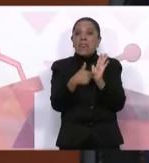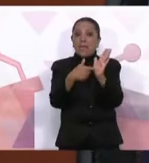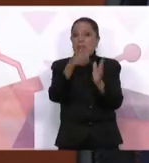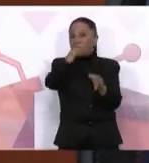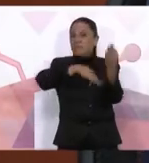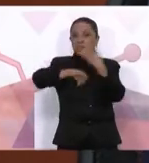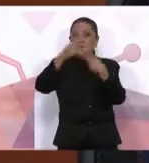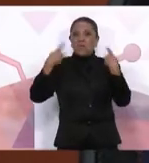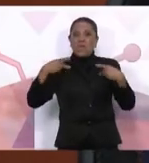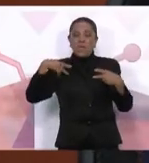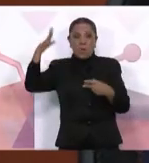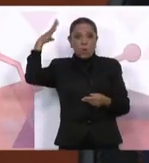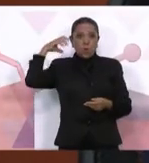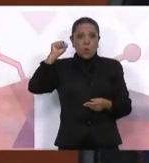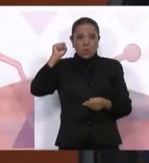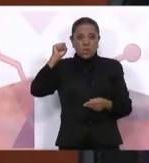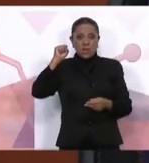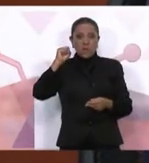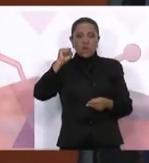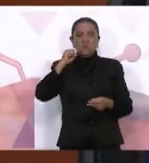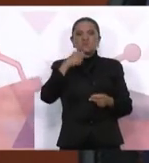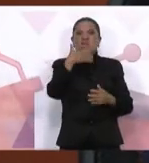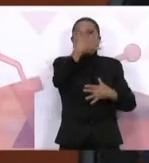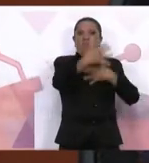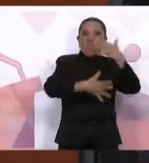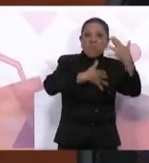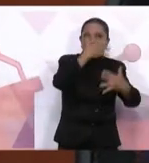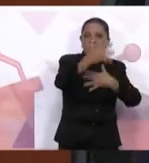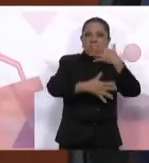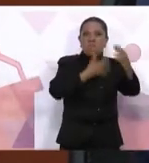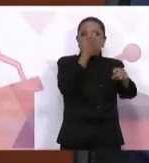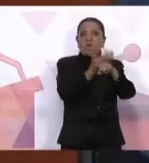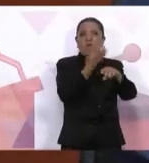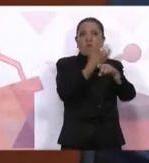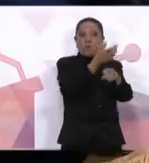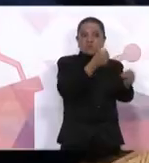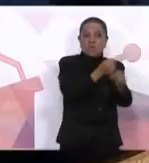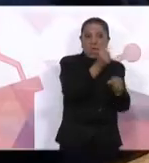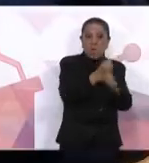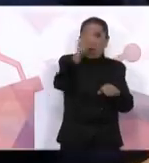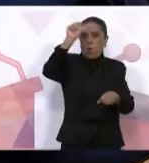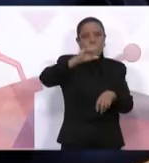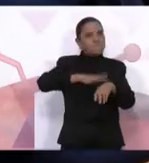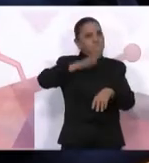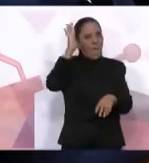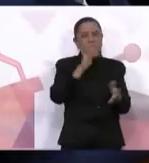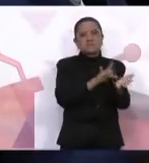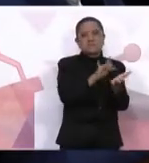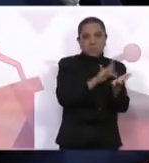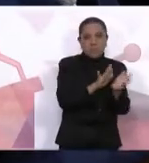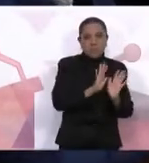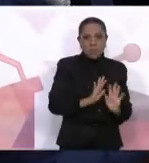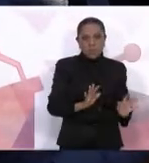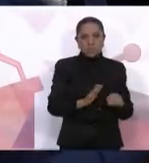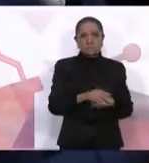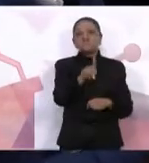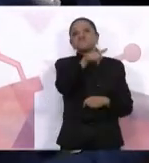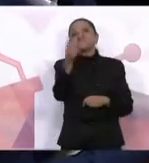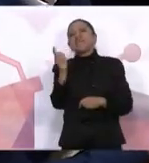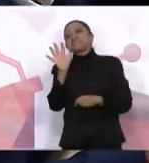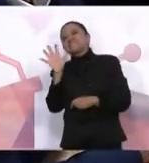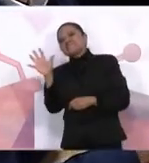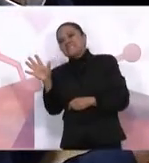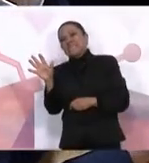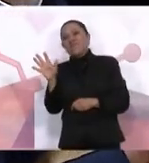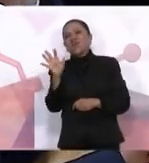sean maltratados en eeuu hoy más que nunca correcto 5 segundos de jorge meade el candidato ponente que vuelve a su derecho a